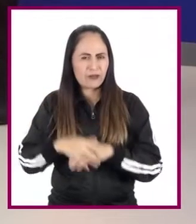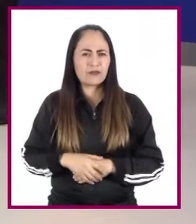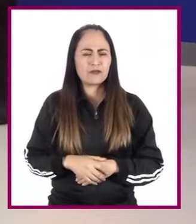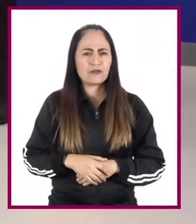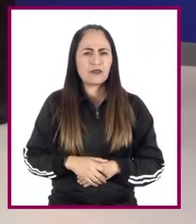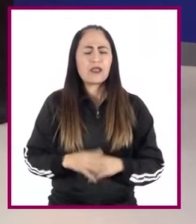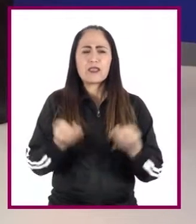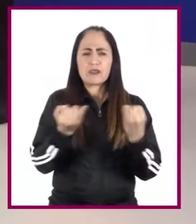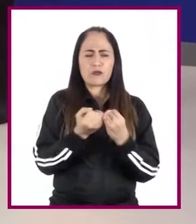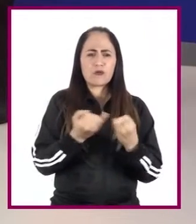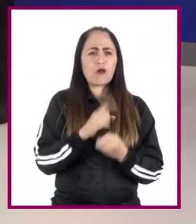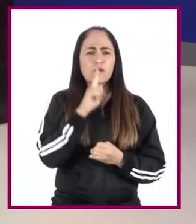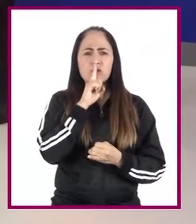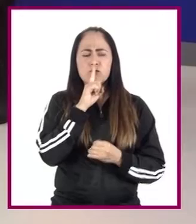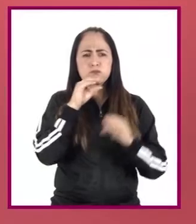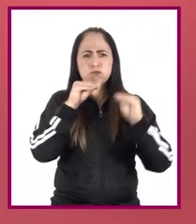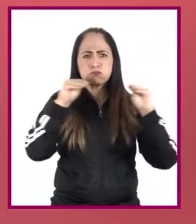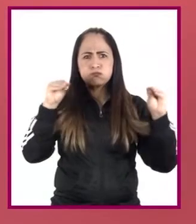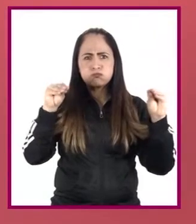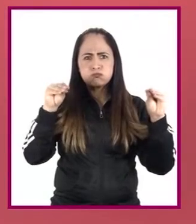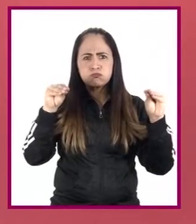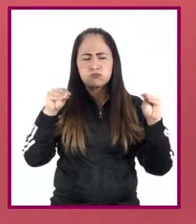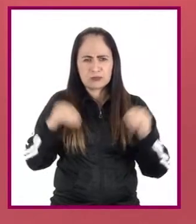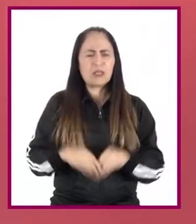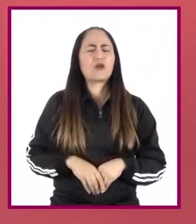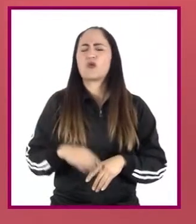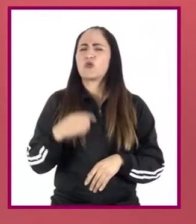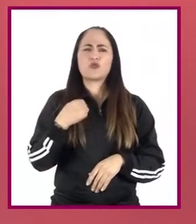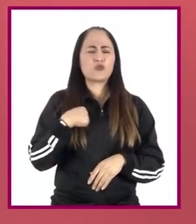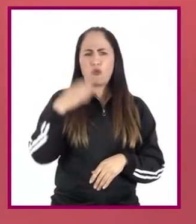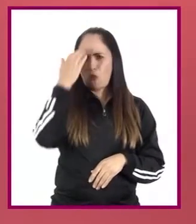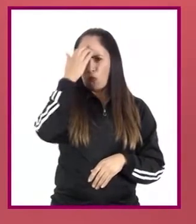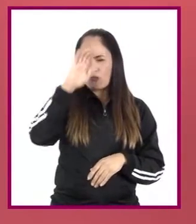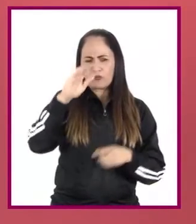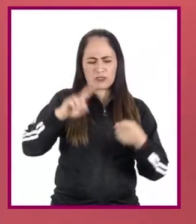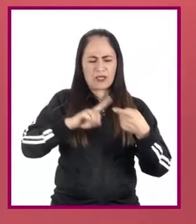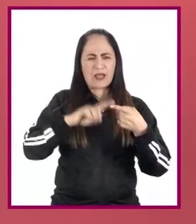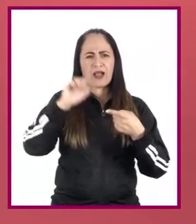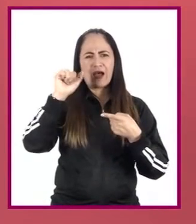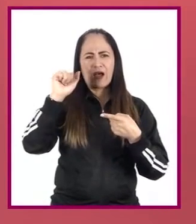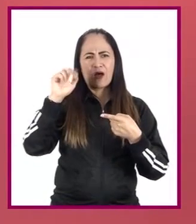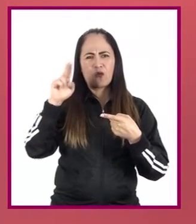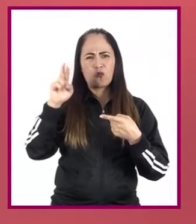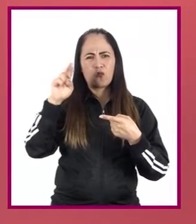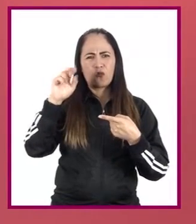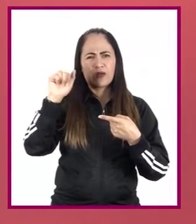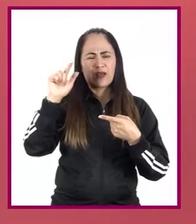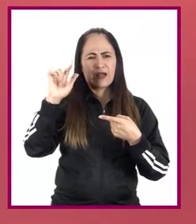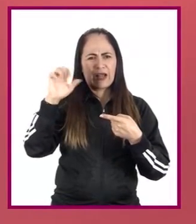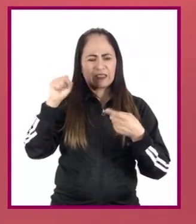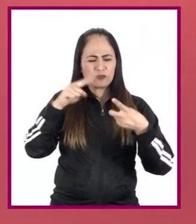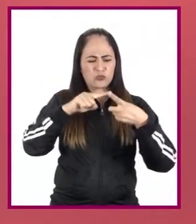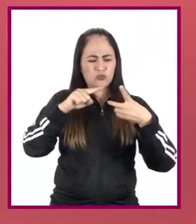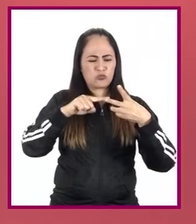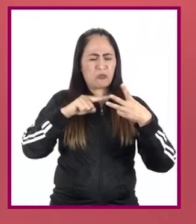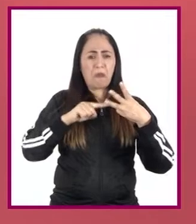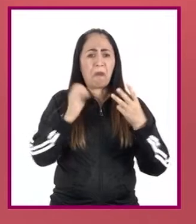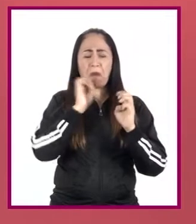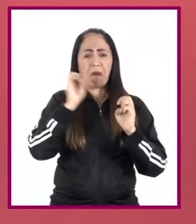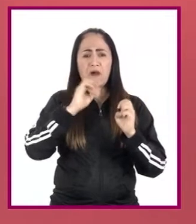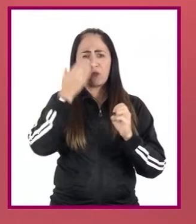silencios. Yo no conocía este tipo de recursos aurales de ambientación y no los identificaba tan